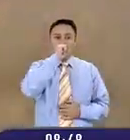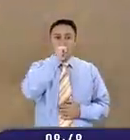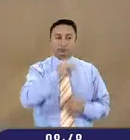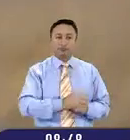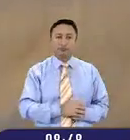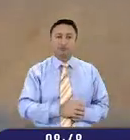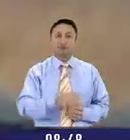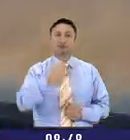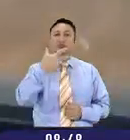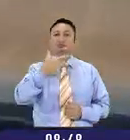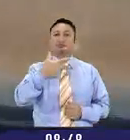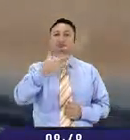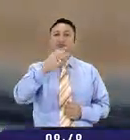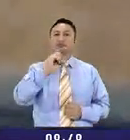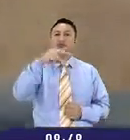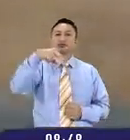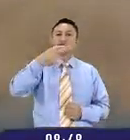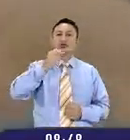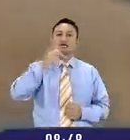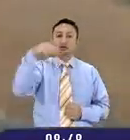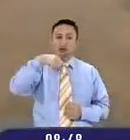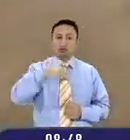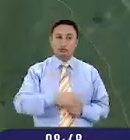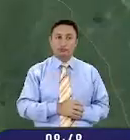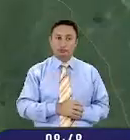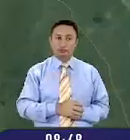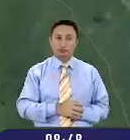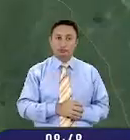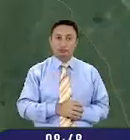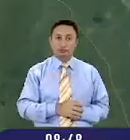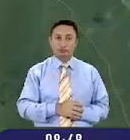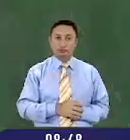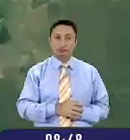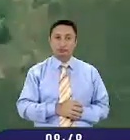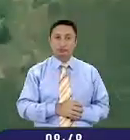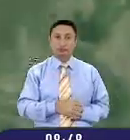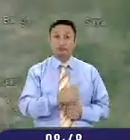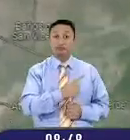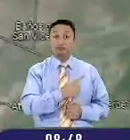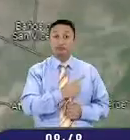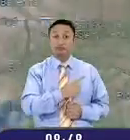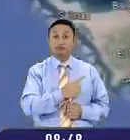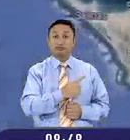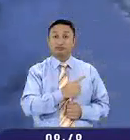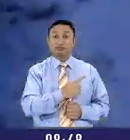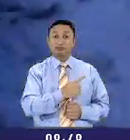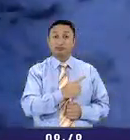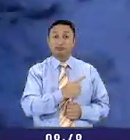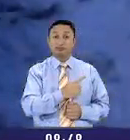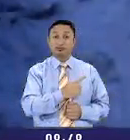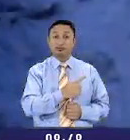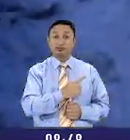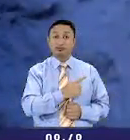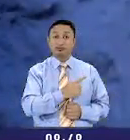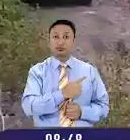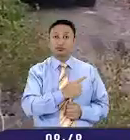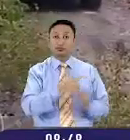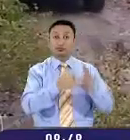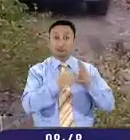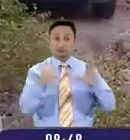Colonche, específicamente en la comuna Juntas del Pacífico, de la parroquia Simón Bolívar del Cantón Santa Elena, provincia de Santa